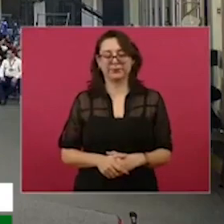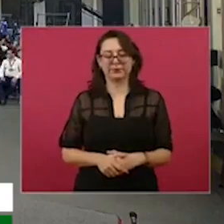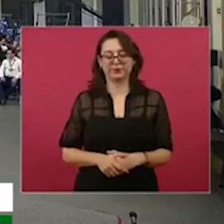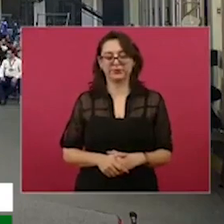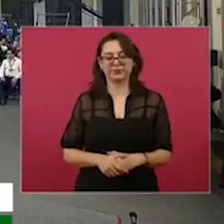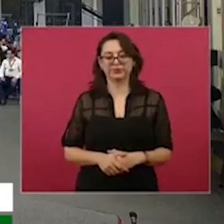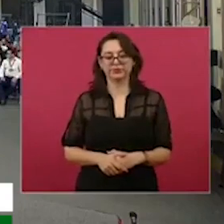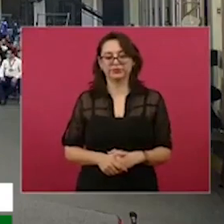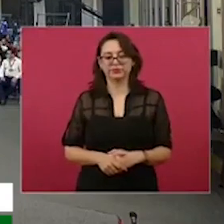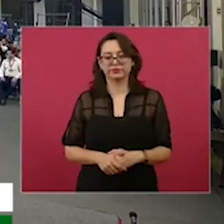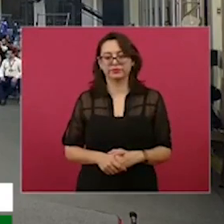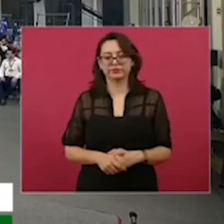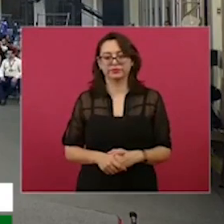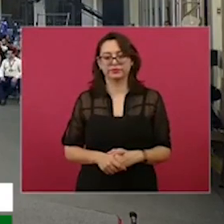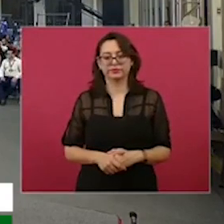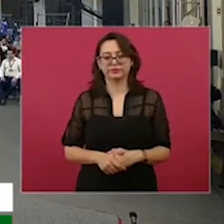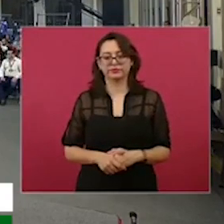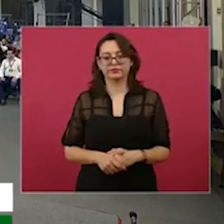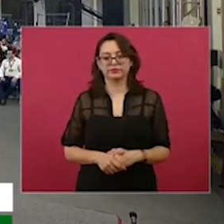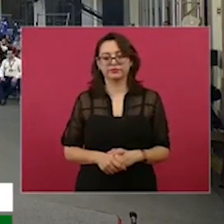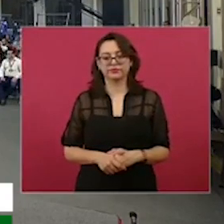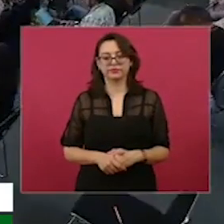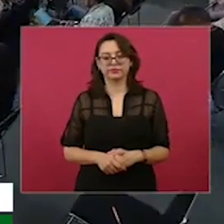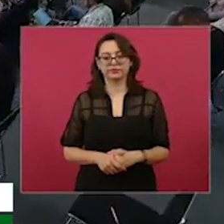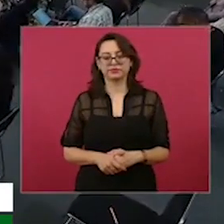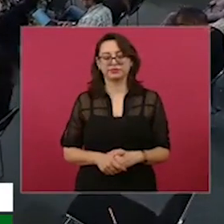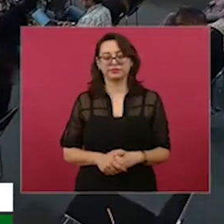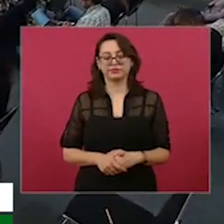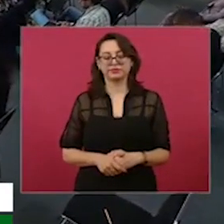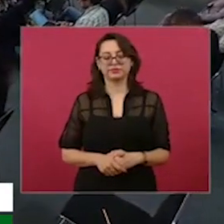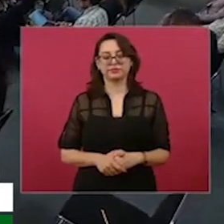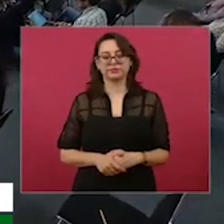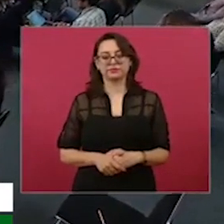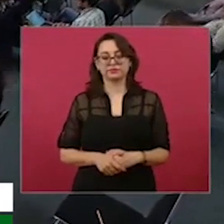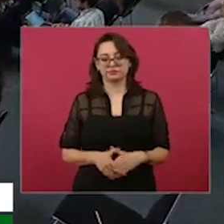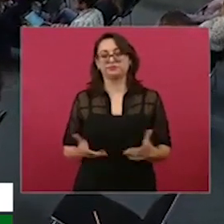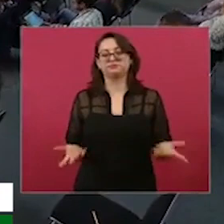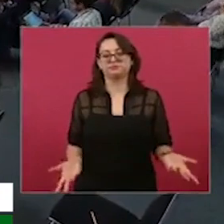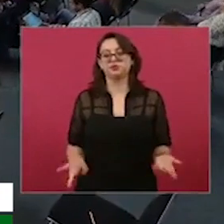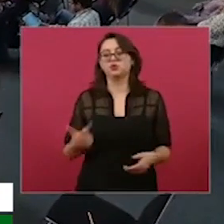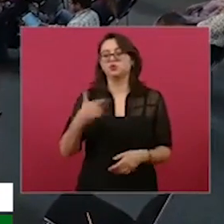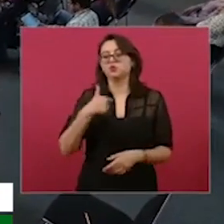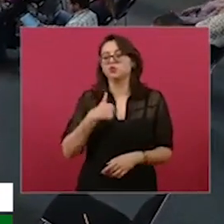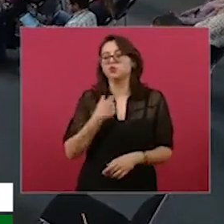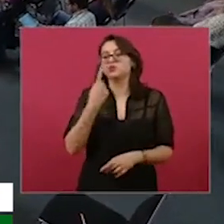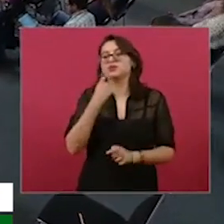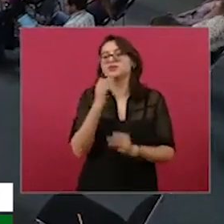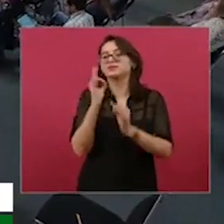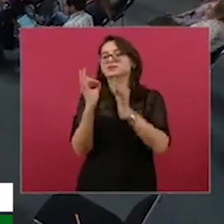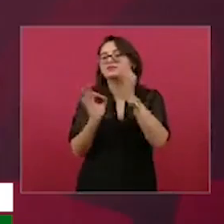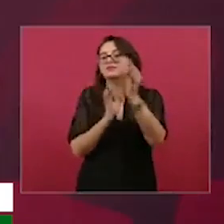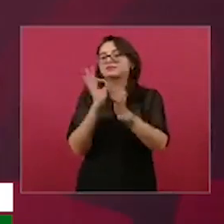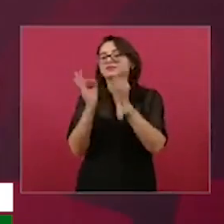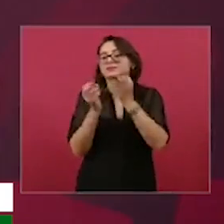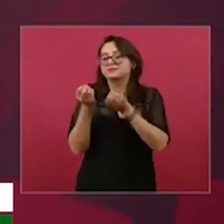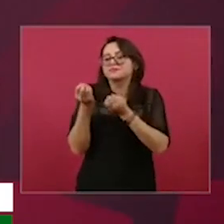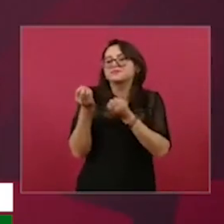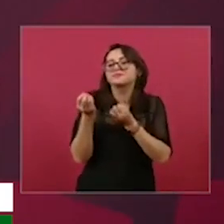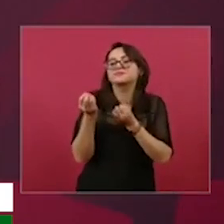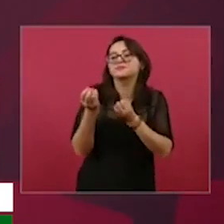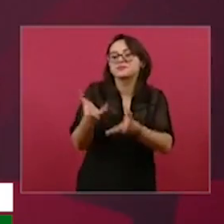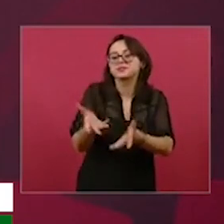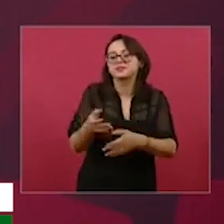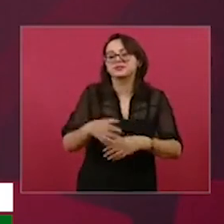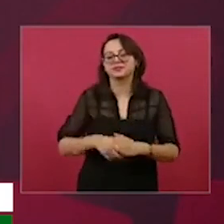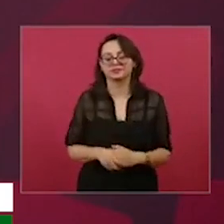Bolaños López, quien se desempeñaba como subsecretario del Trabajo, quien se quede al frente de la dependencia tras la salida de Luisa María